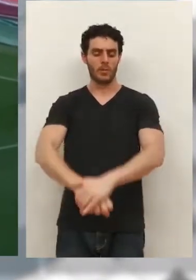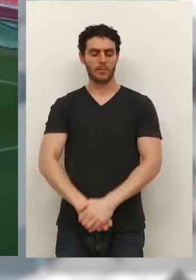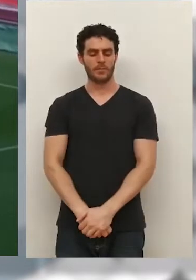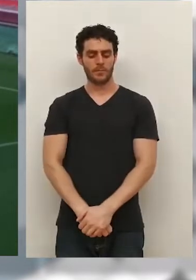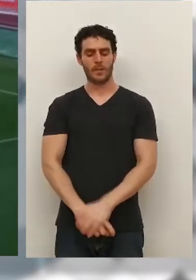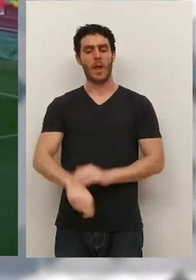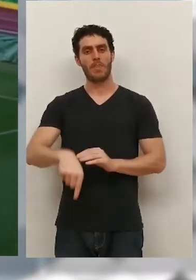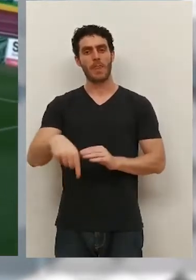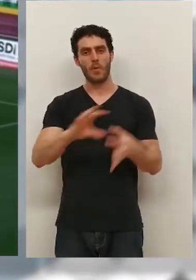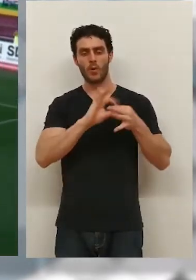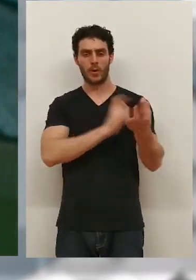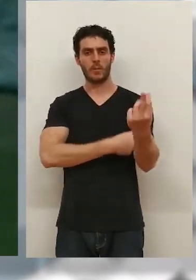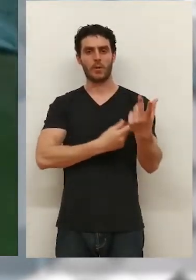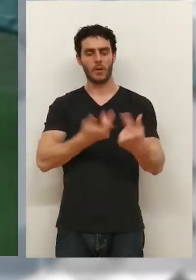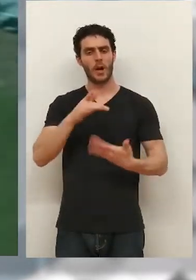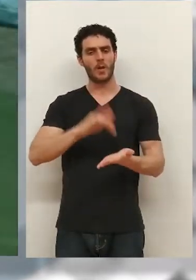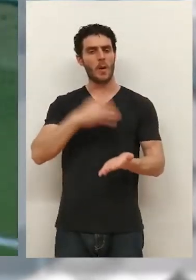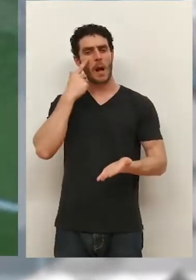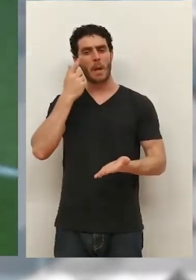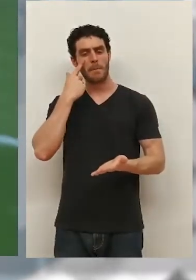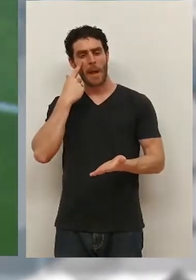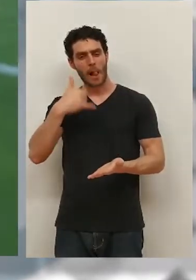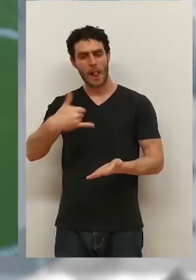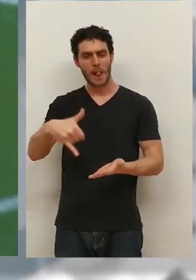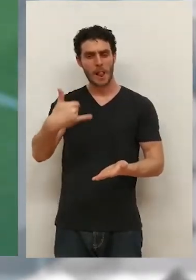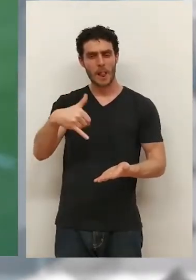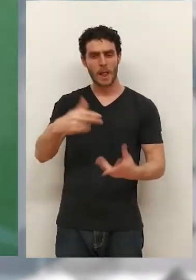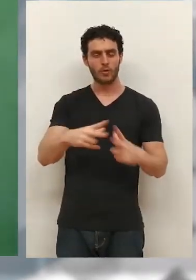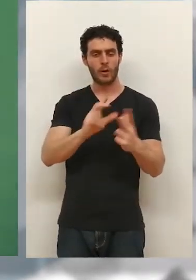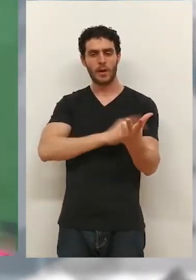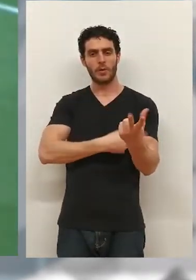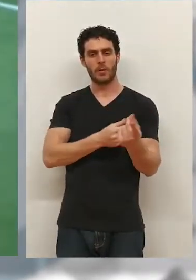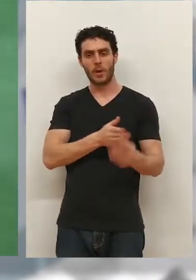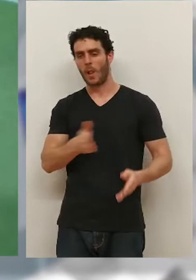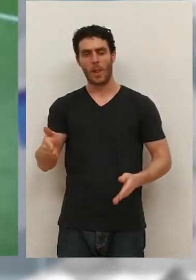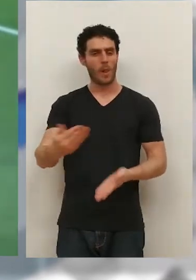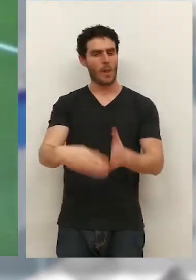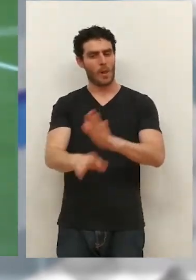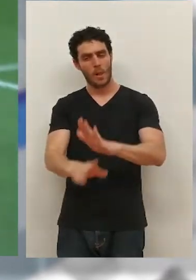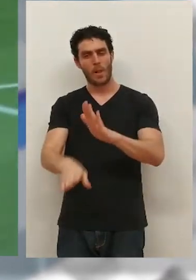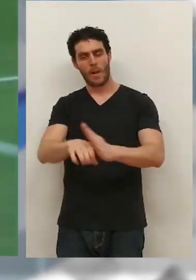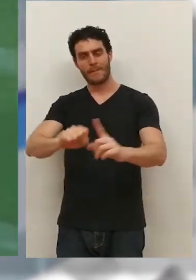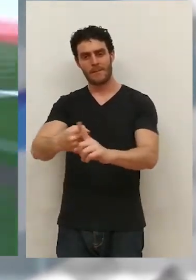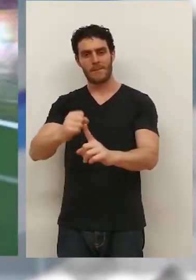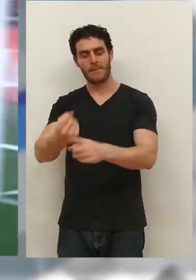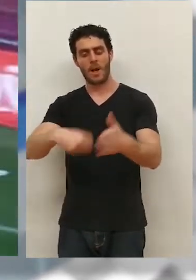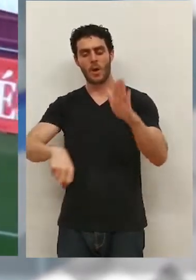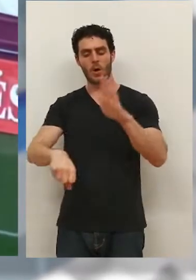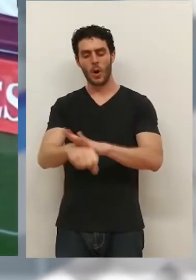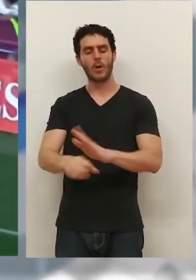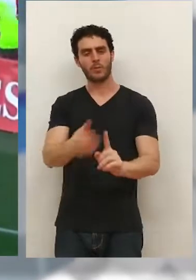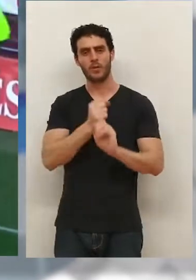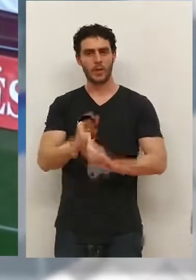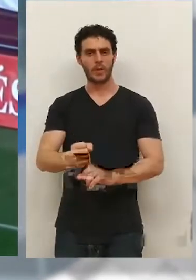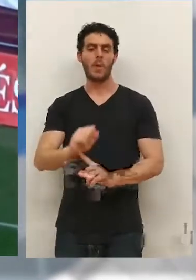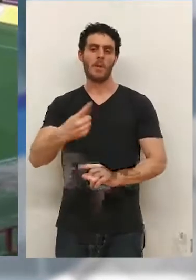minuto 17, Calderón encontró una autopista sin peaje por su banda y puso la pelota al segundo palo, donde Córdoba remató certero y